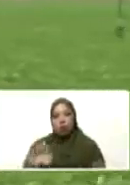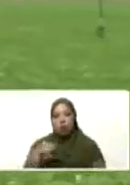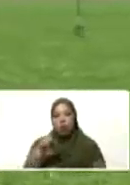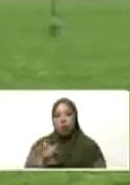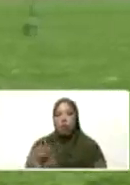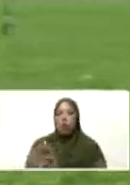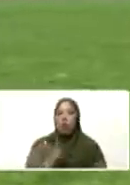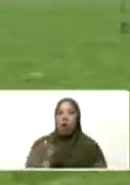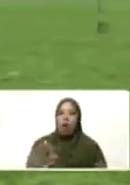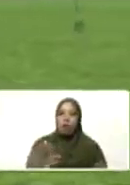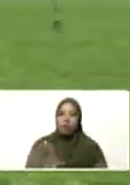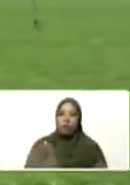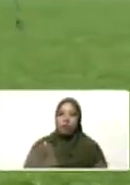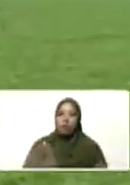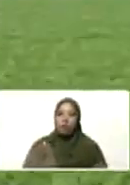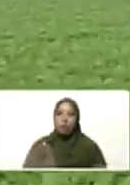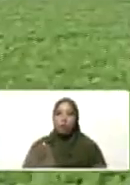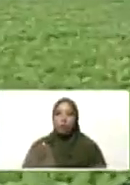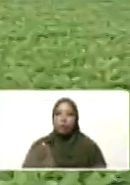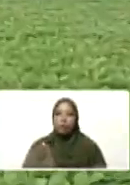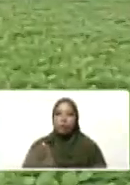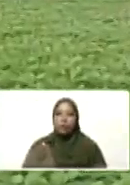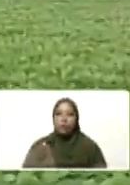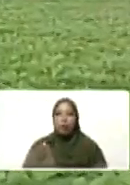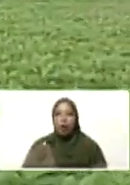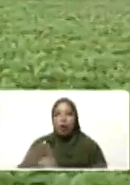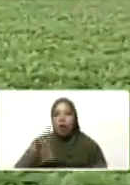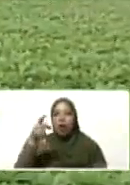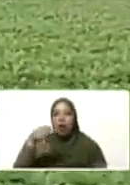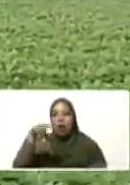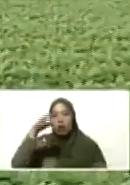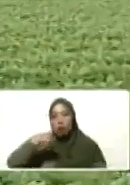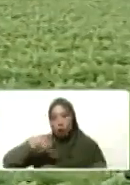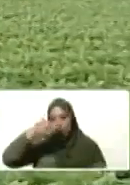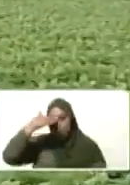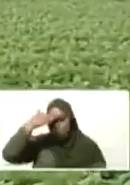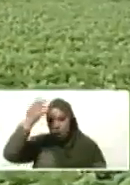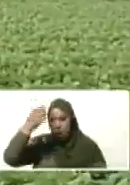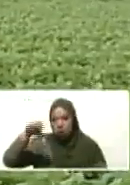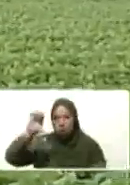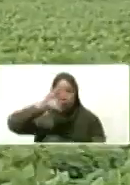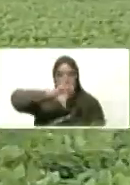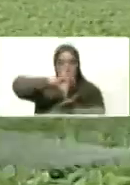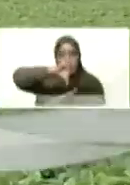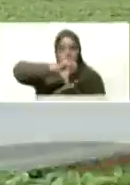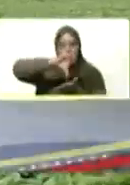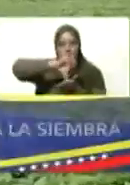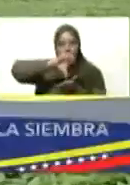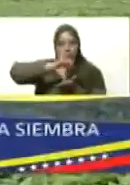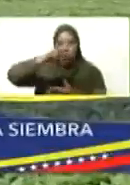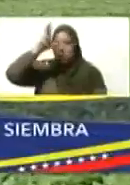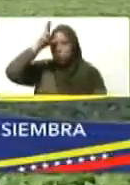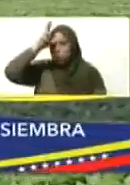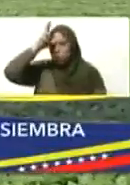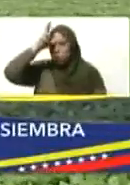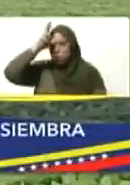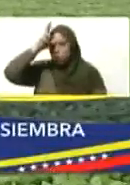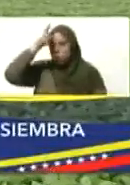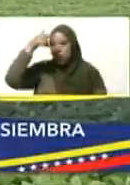uruguayos, a los iraníes, a los árabes, a los turcos, a los